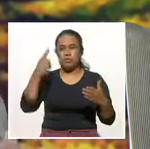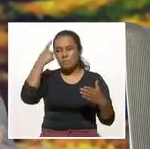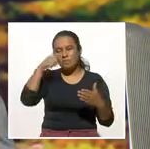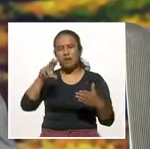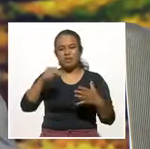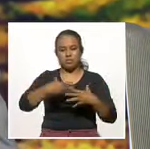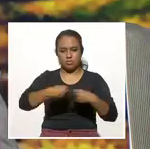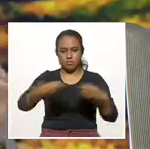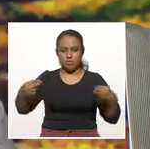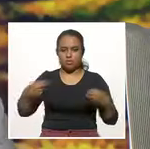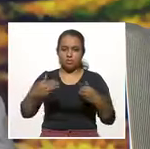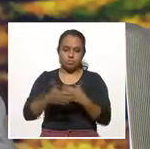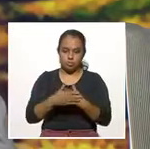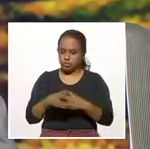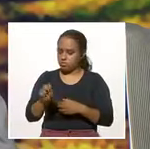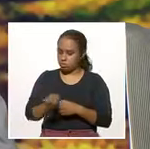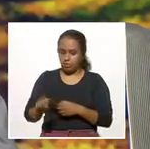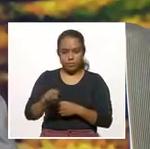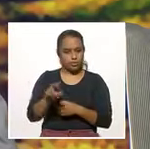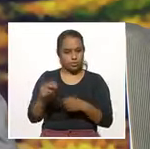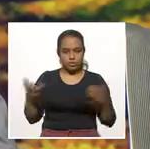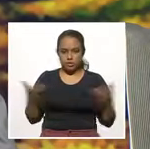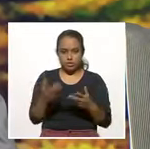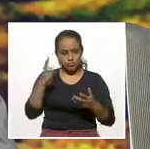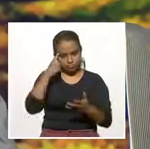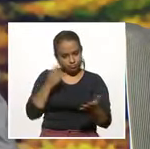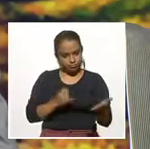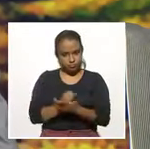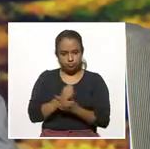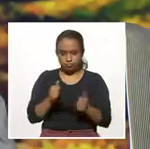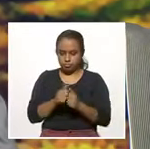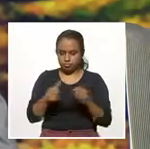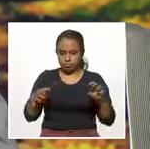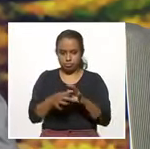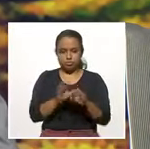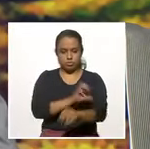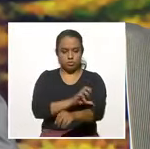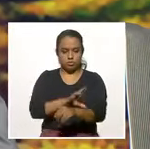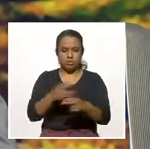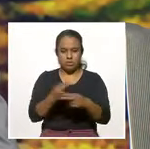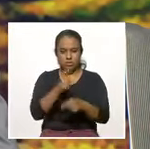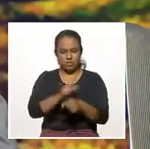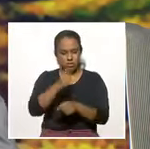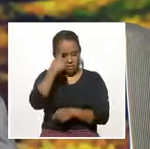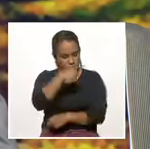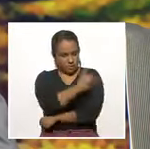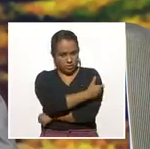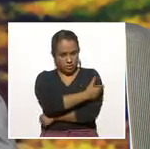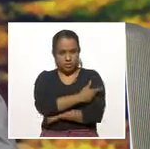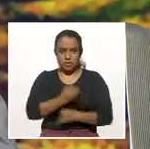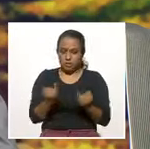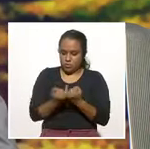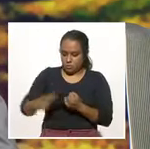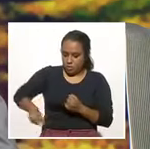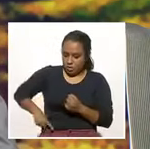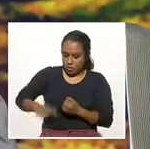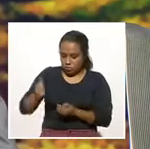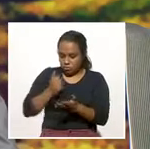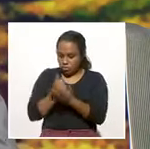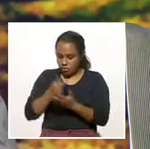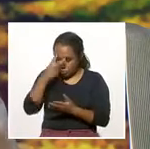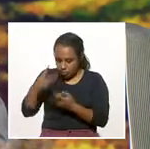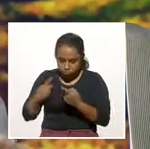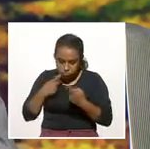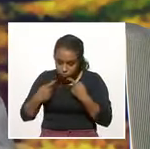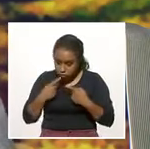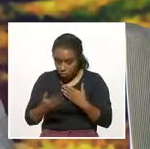evitando el contagio, ¿no? Se tomó esta decisión en coordinación con la Coordinación Nacional de Protección Civil y el gobierno de la Ciudad de México de